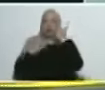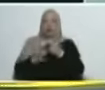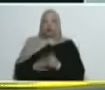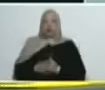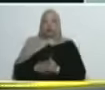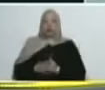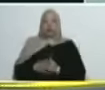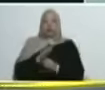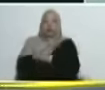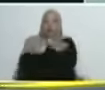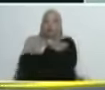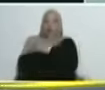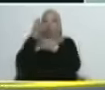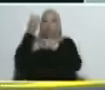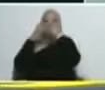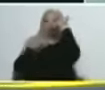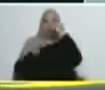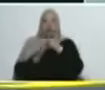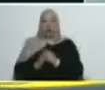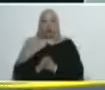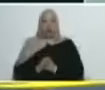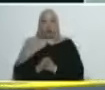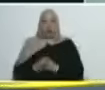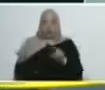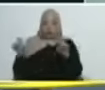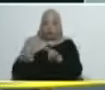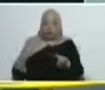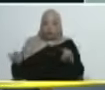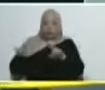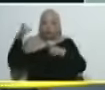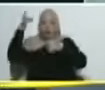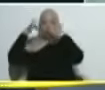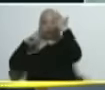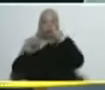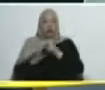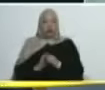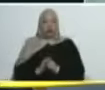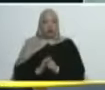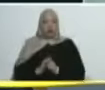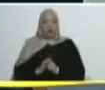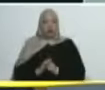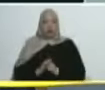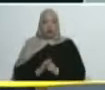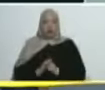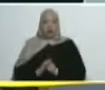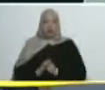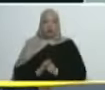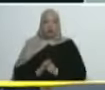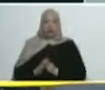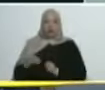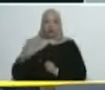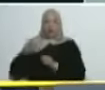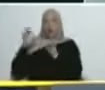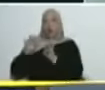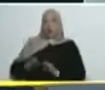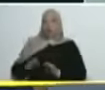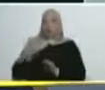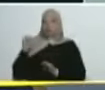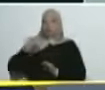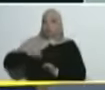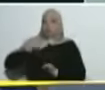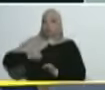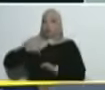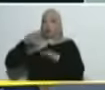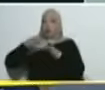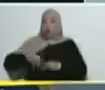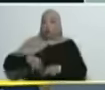los abrazó Chávez, los formó el comandante Chávez, con la certeza